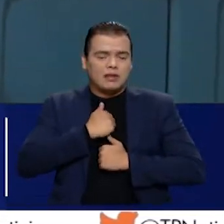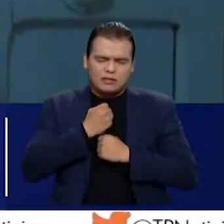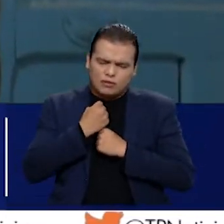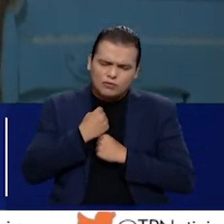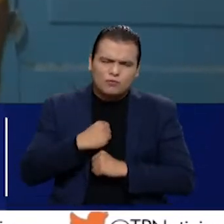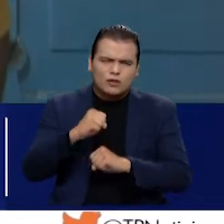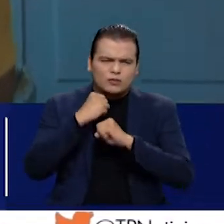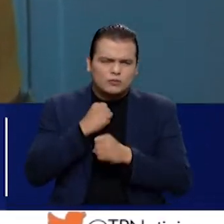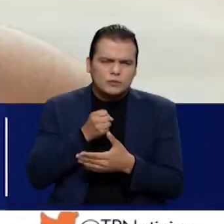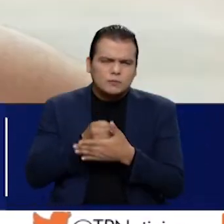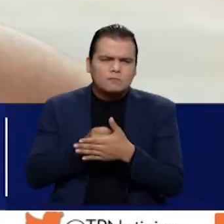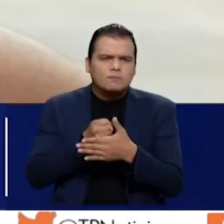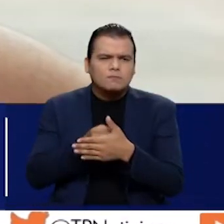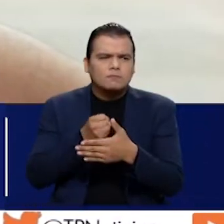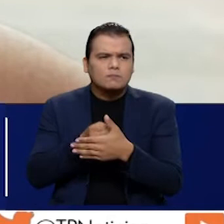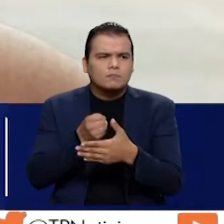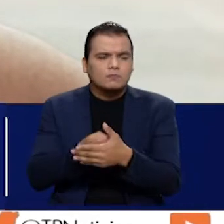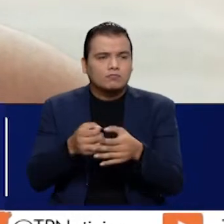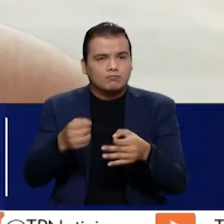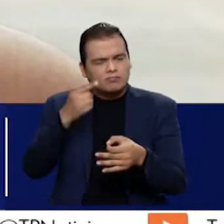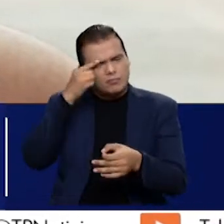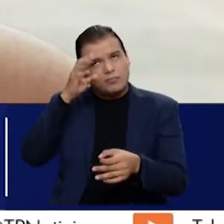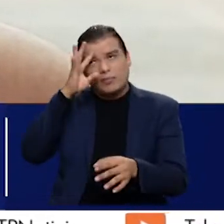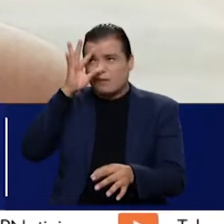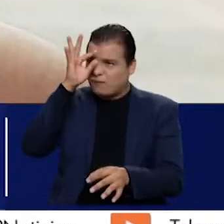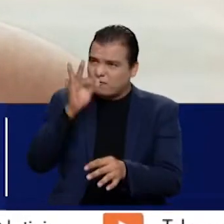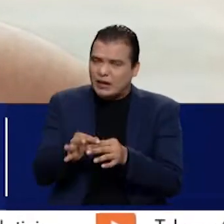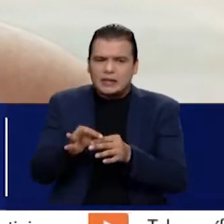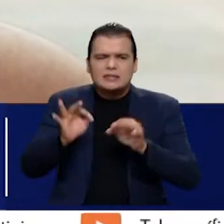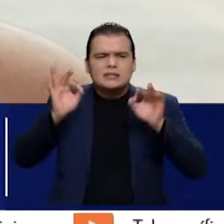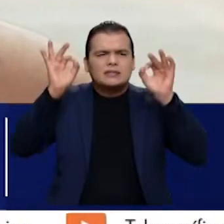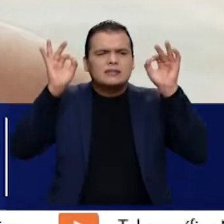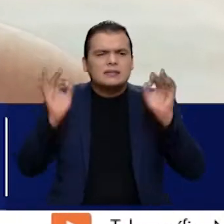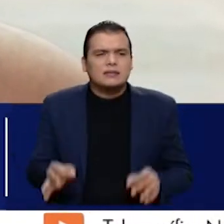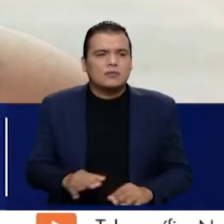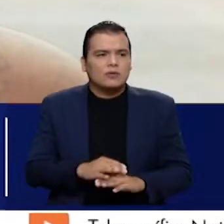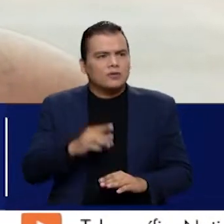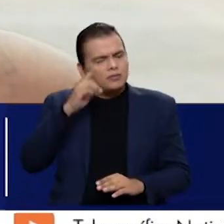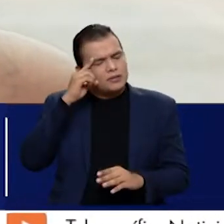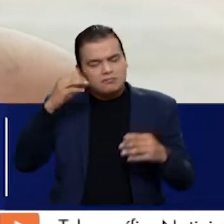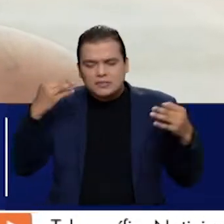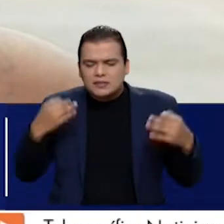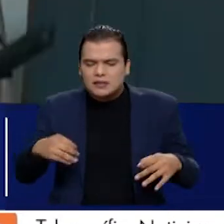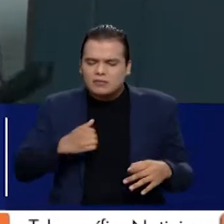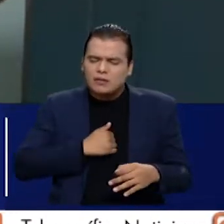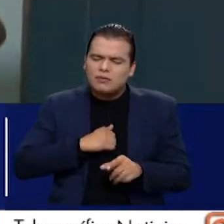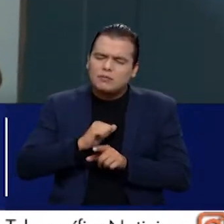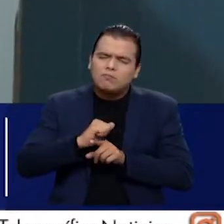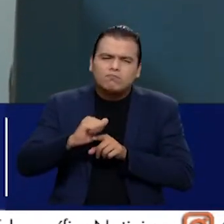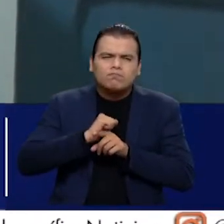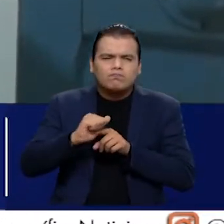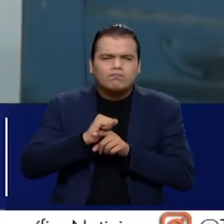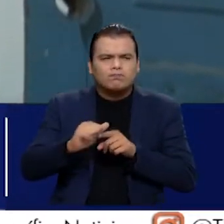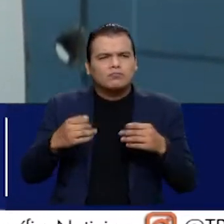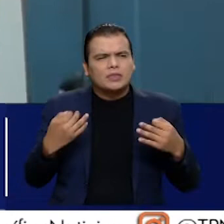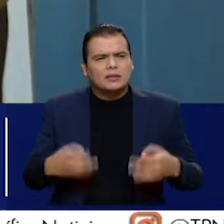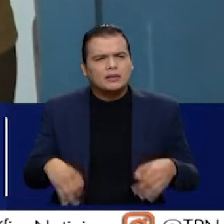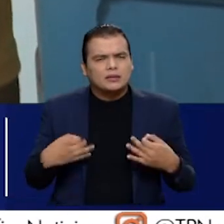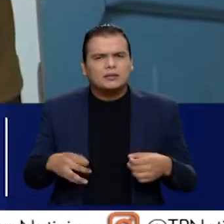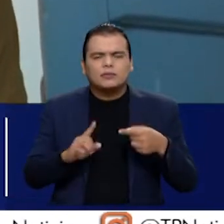y perseverancia. Como dicen, la fe mueve montañas. Empecé a improvisar los ejercicios. Inicié